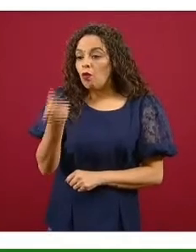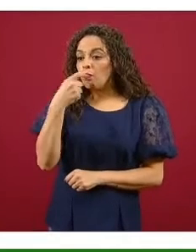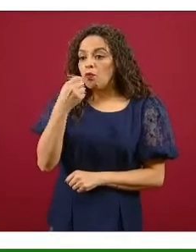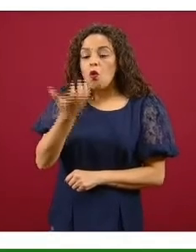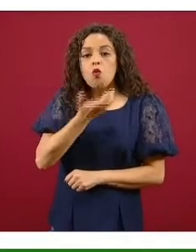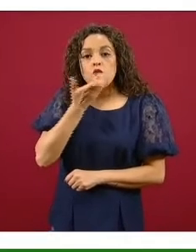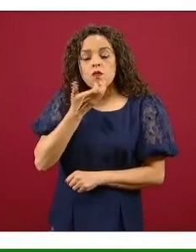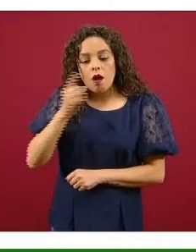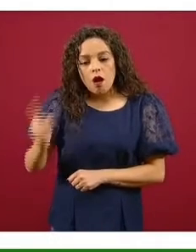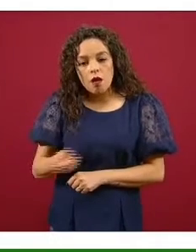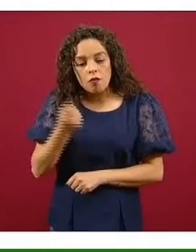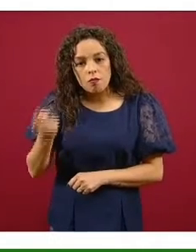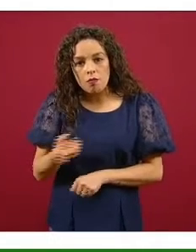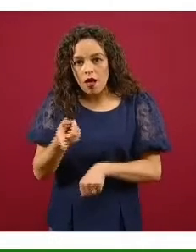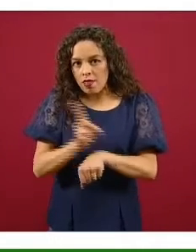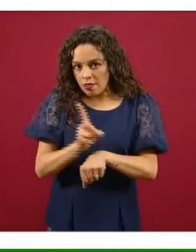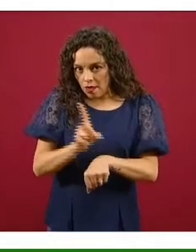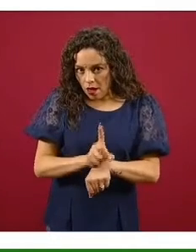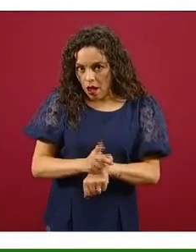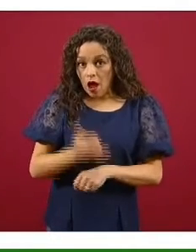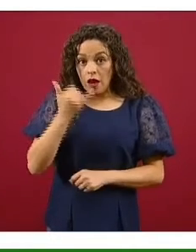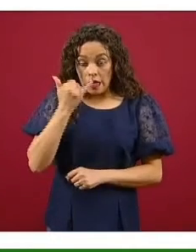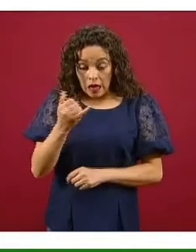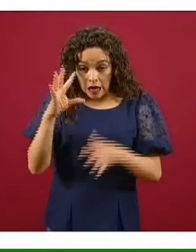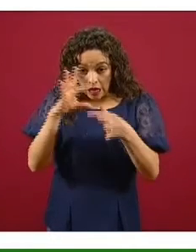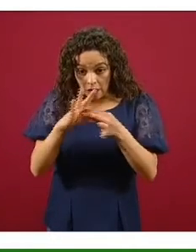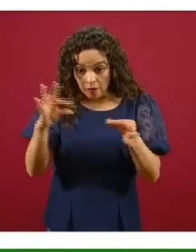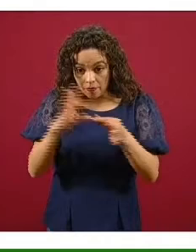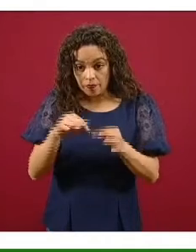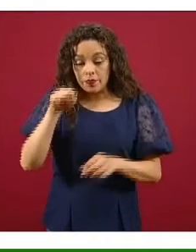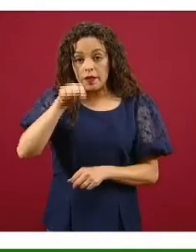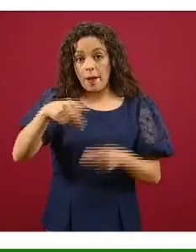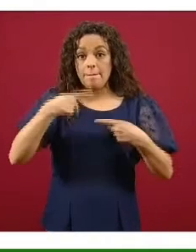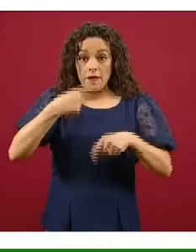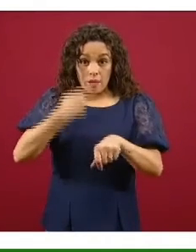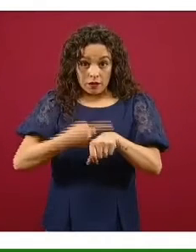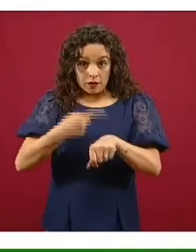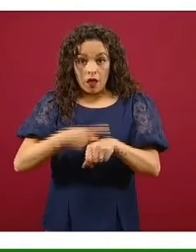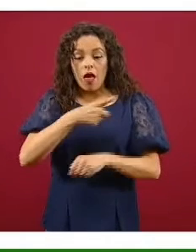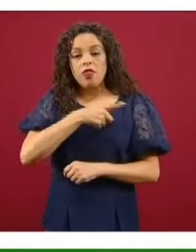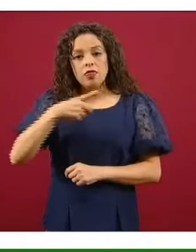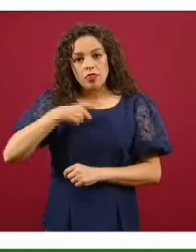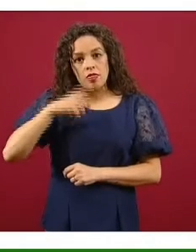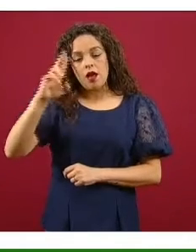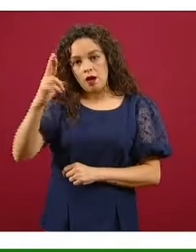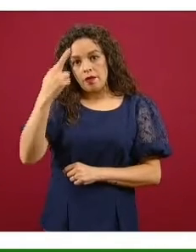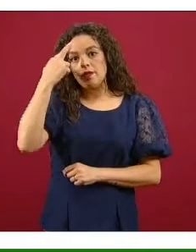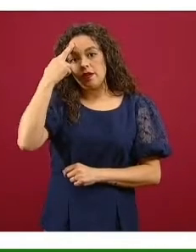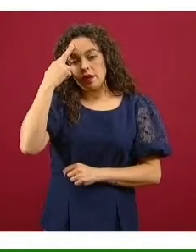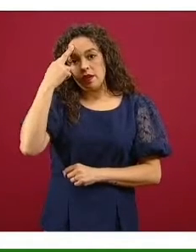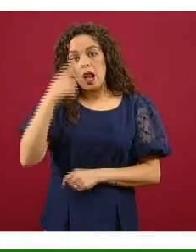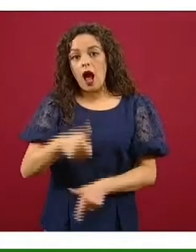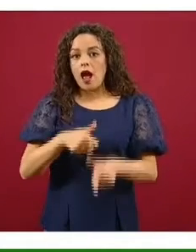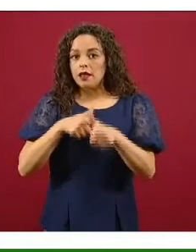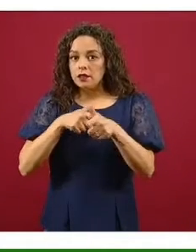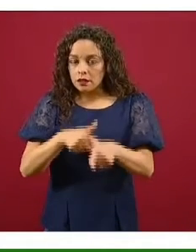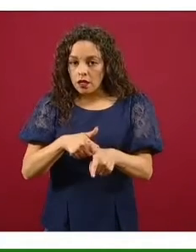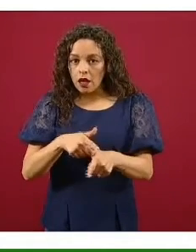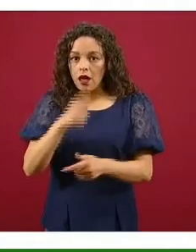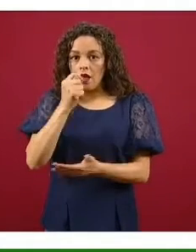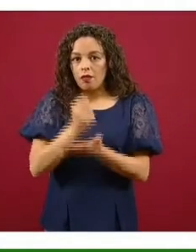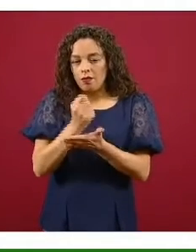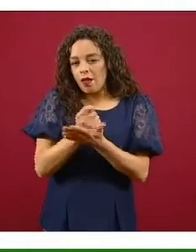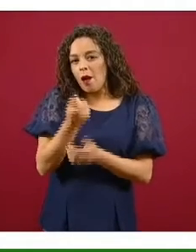tomando y reiterarle al paciente la importancia de dar continuidad a sus tratamientos de manera